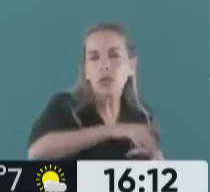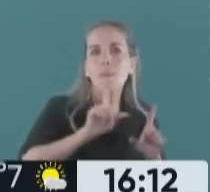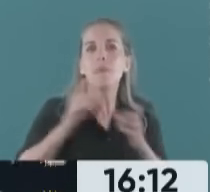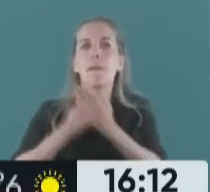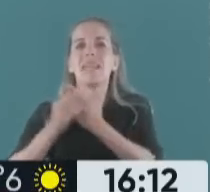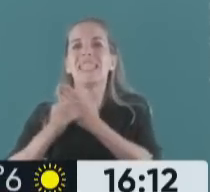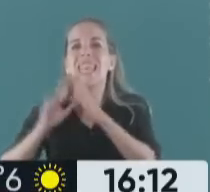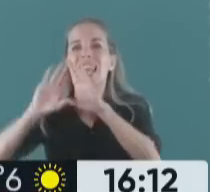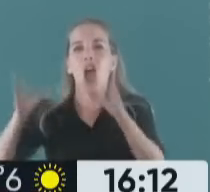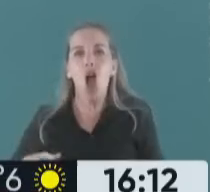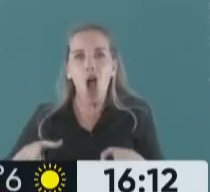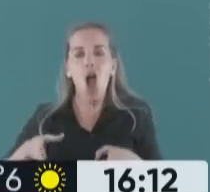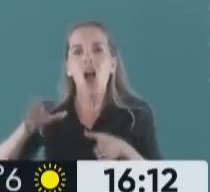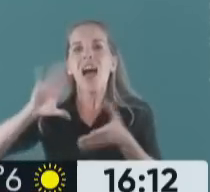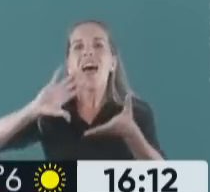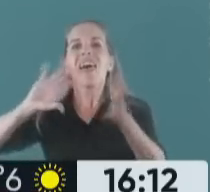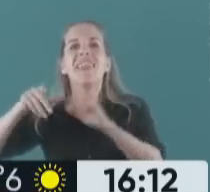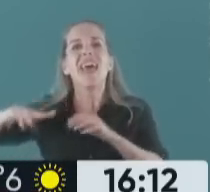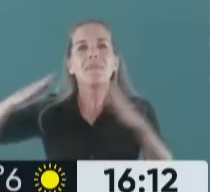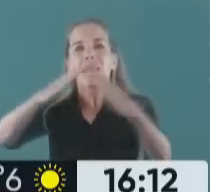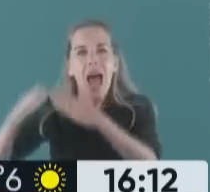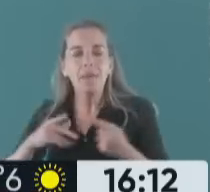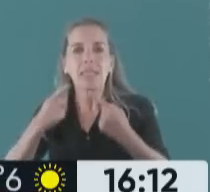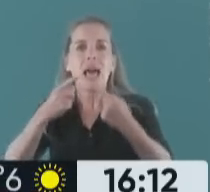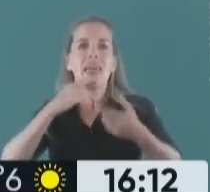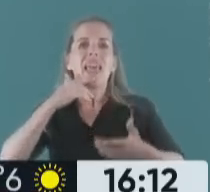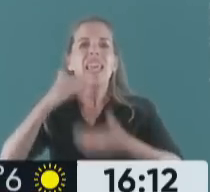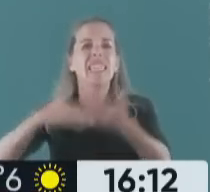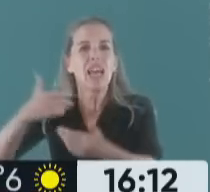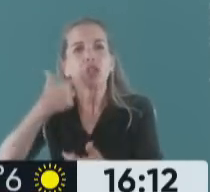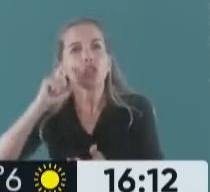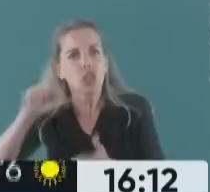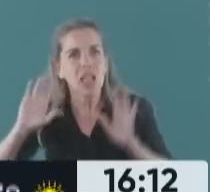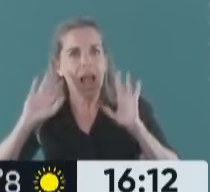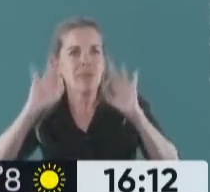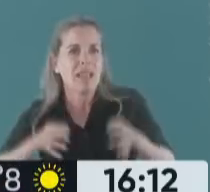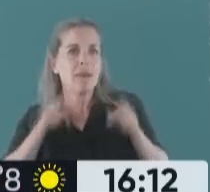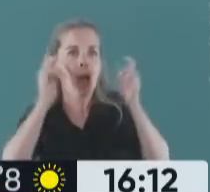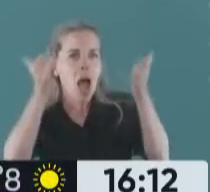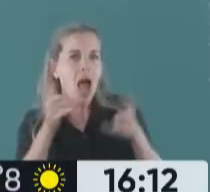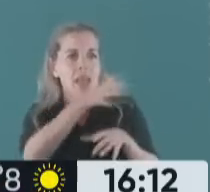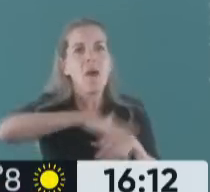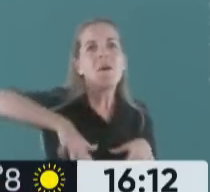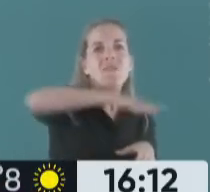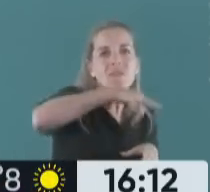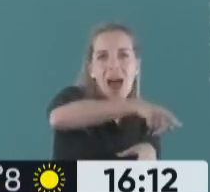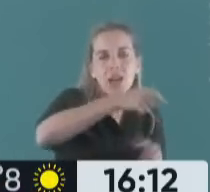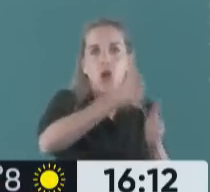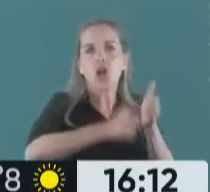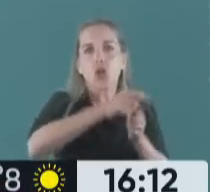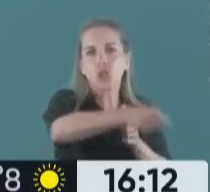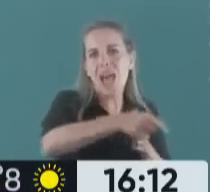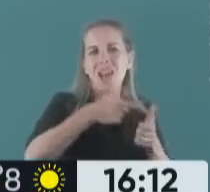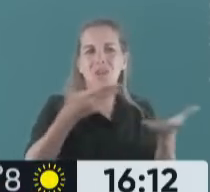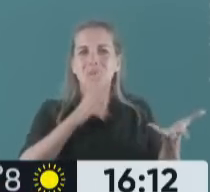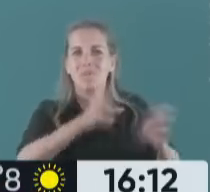Hábitat y del Ministerio de Desarrollo Social, porque entendemos que así en esos lugares, en esos barrios donde falta urbanización, donde faltan calles,